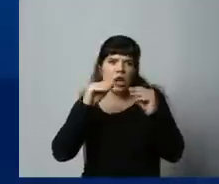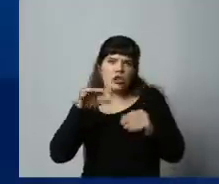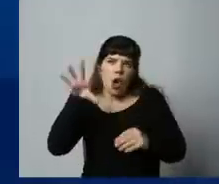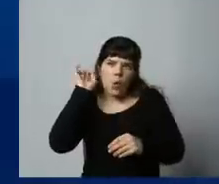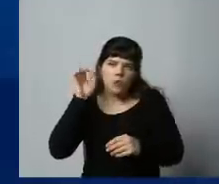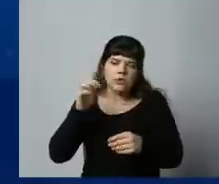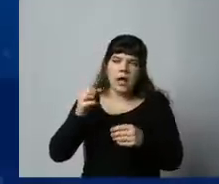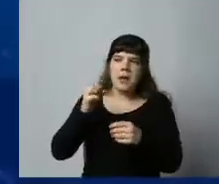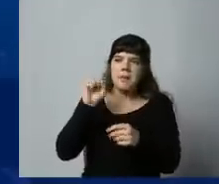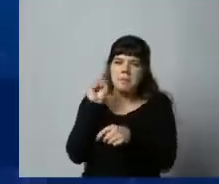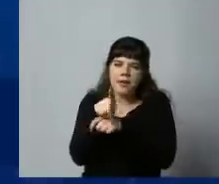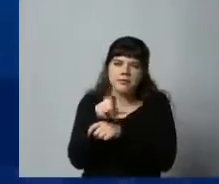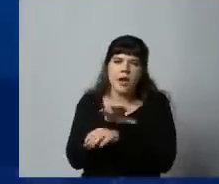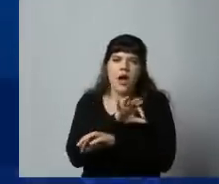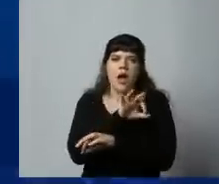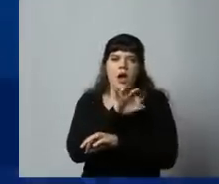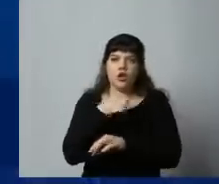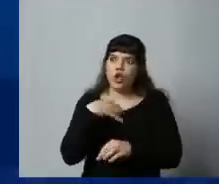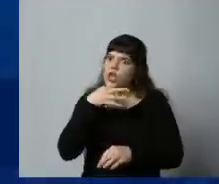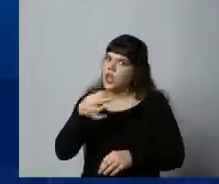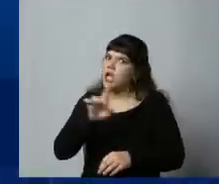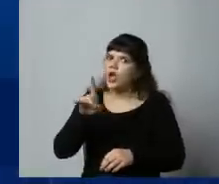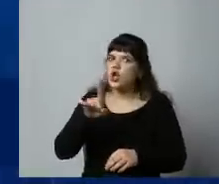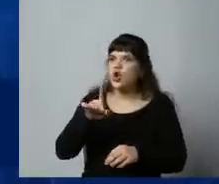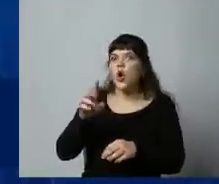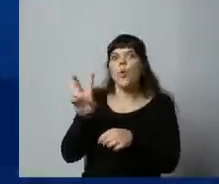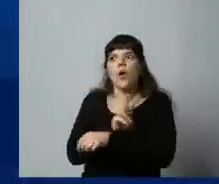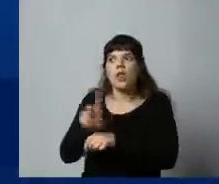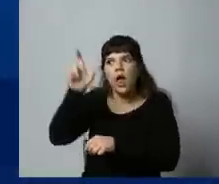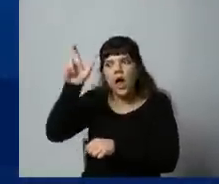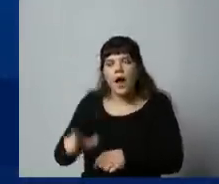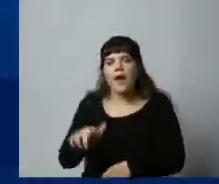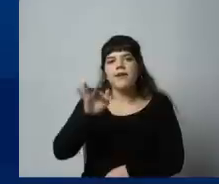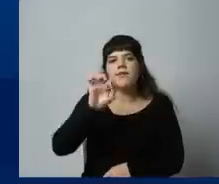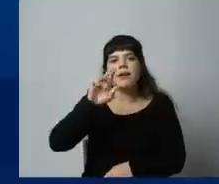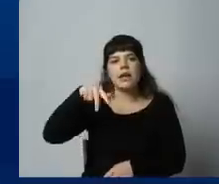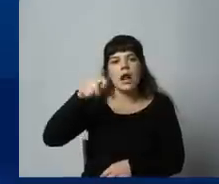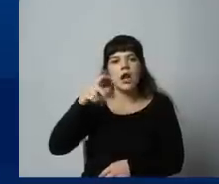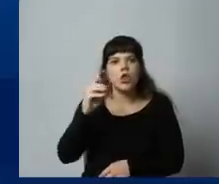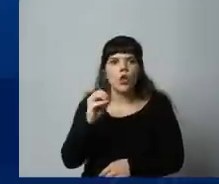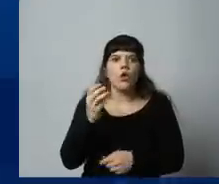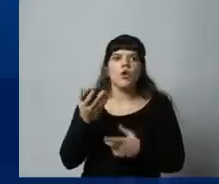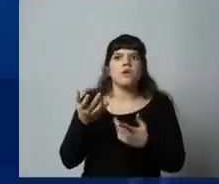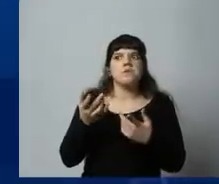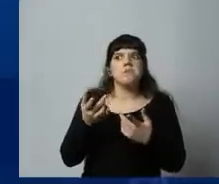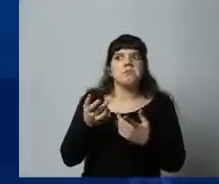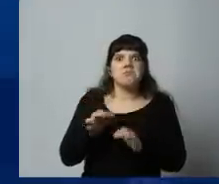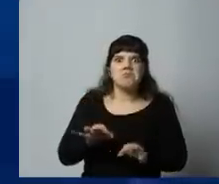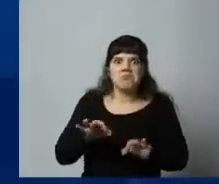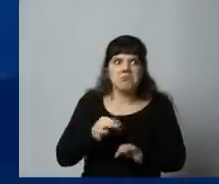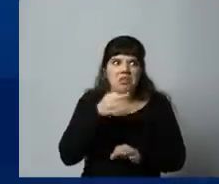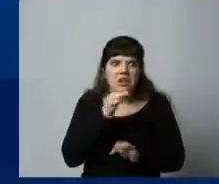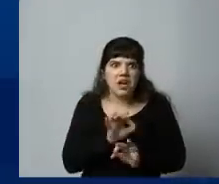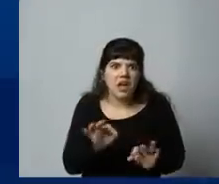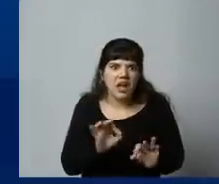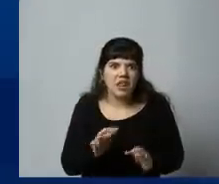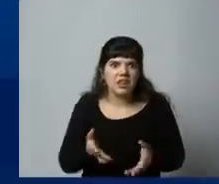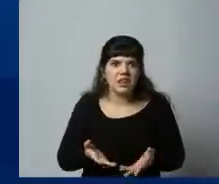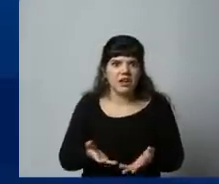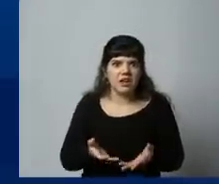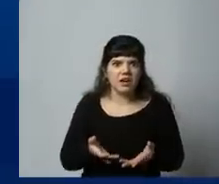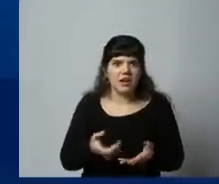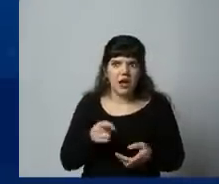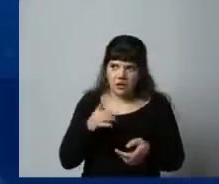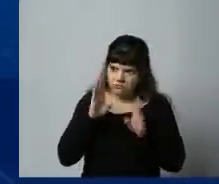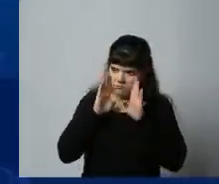mensajes yo dije no se metan con Fernando etc Cuidate nadie nadie Consideró que ahí había que